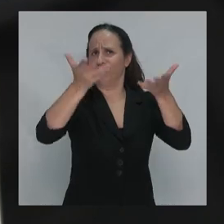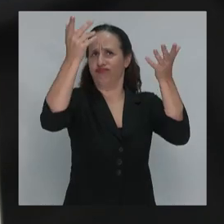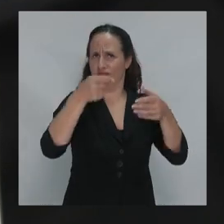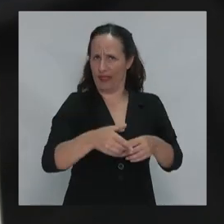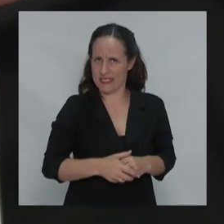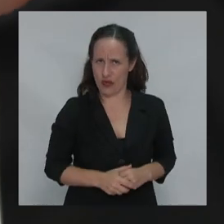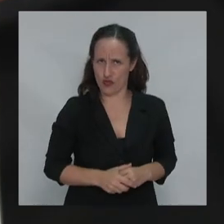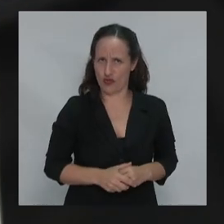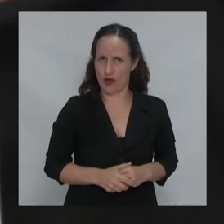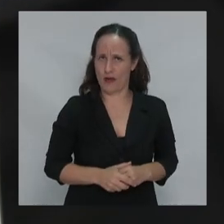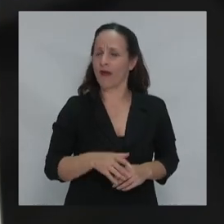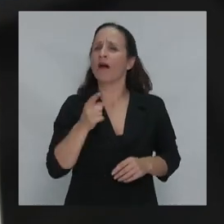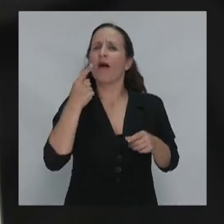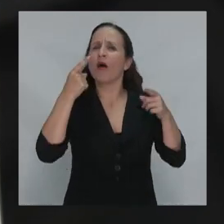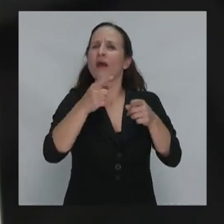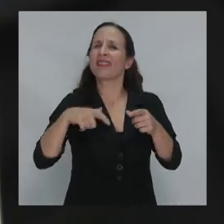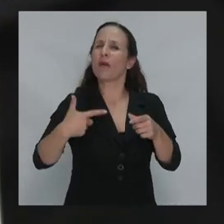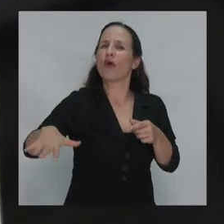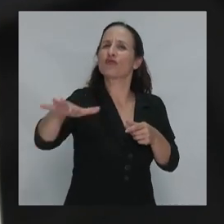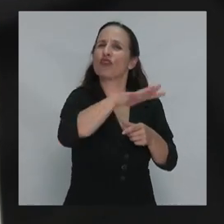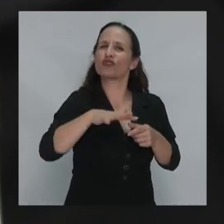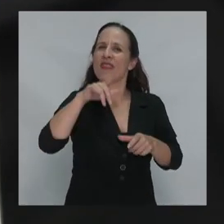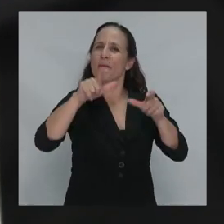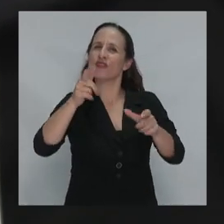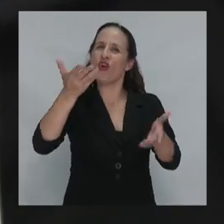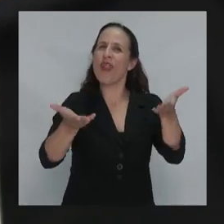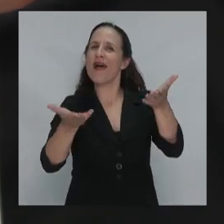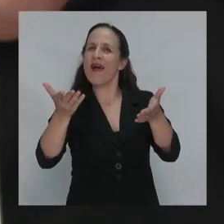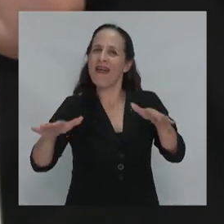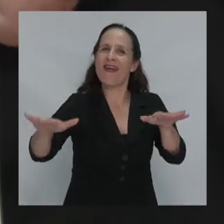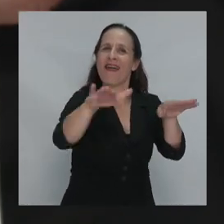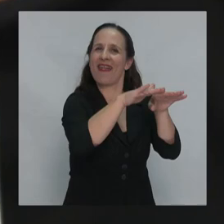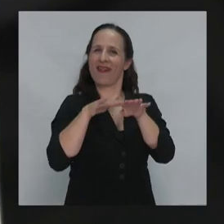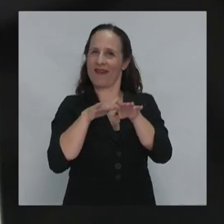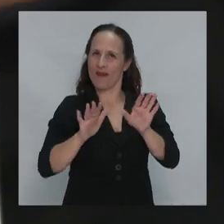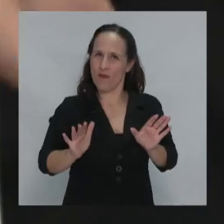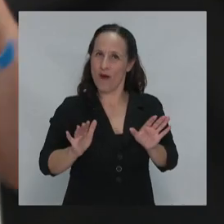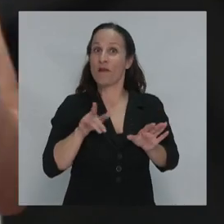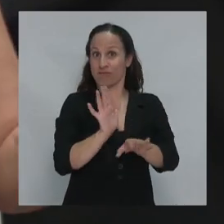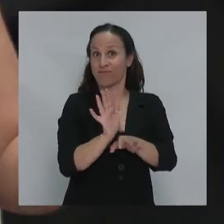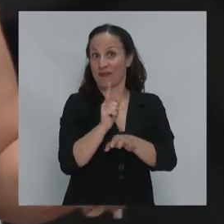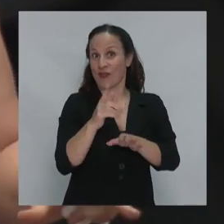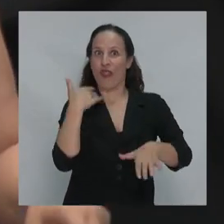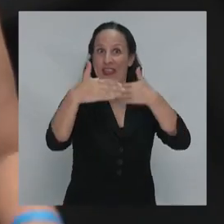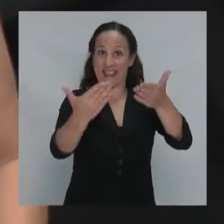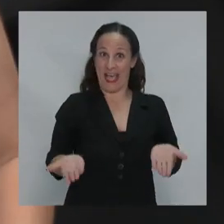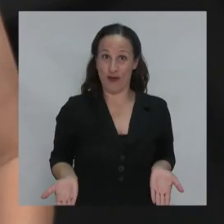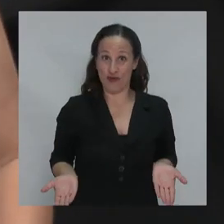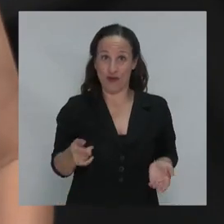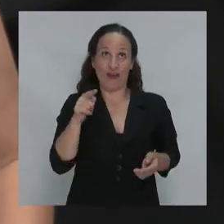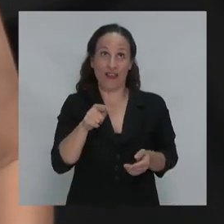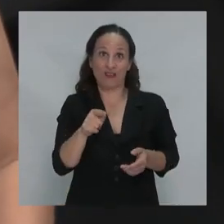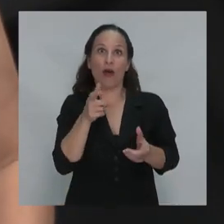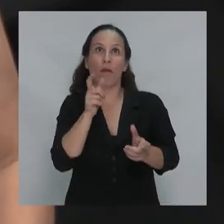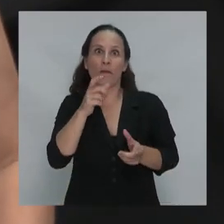decir, a la justicia social y al buen vivir de los pueblos. Si el desarrollo no es eso, no existe ningún otro concepto